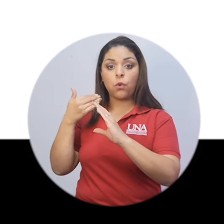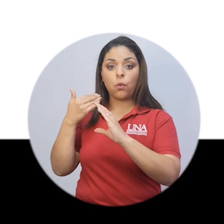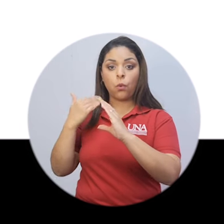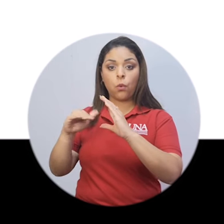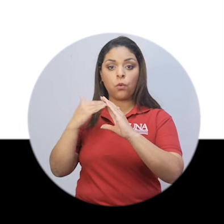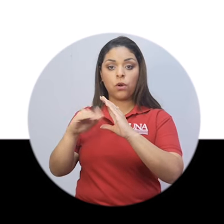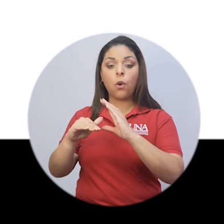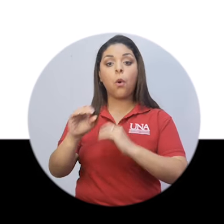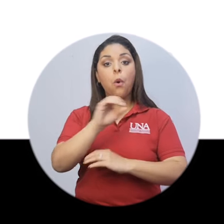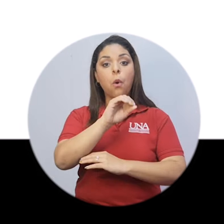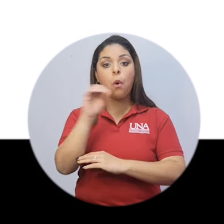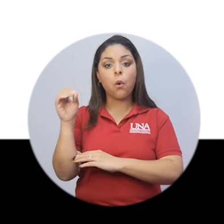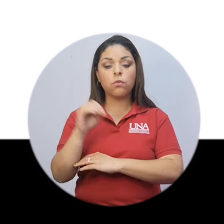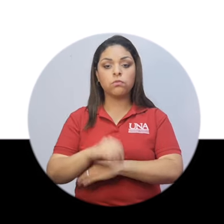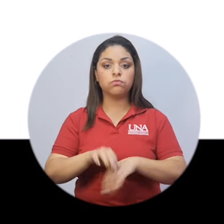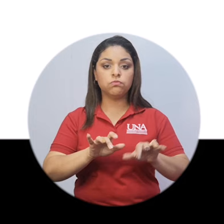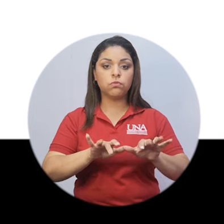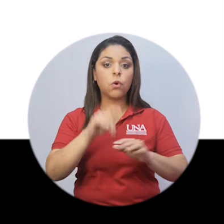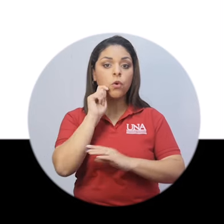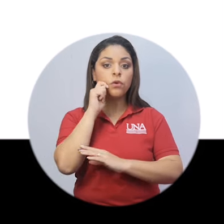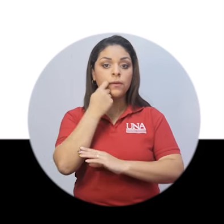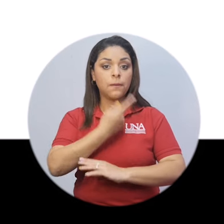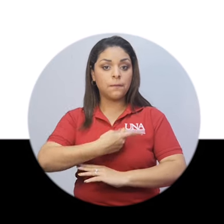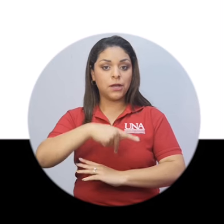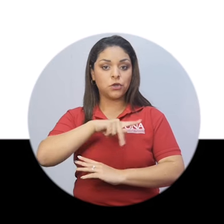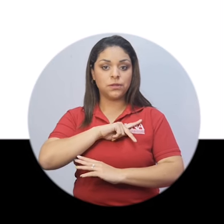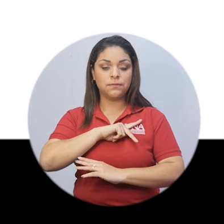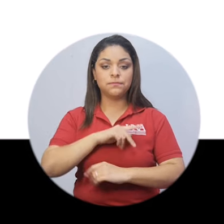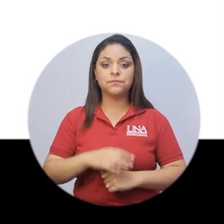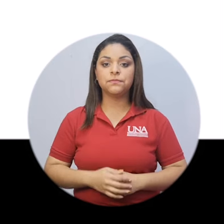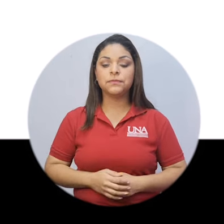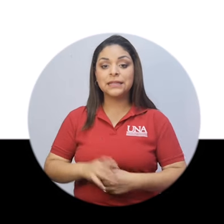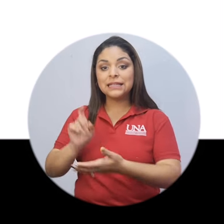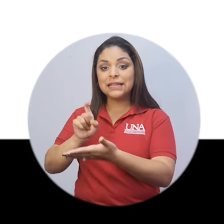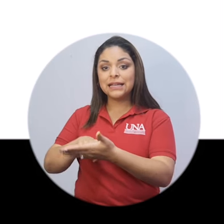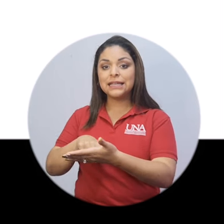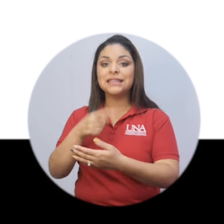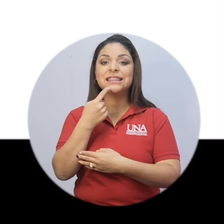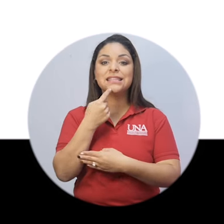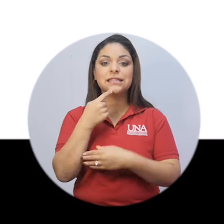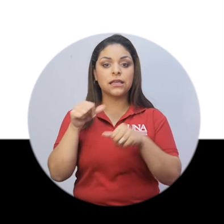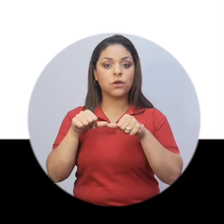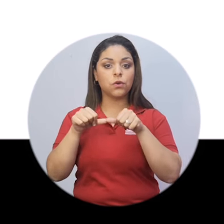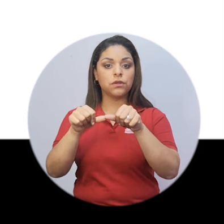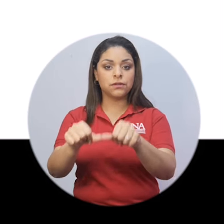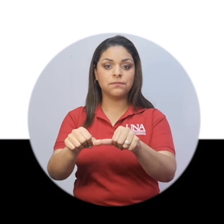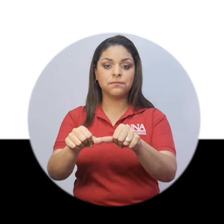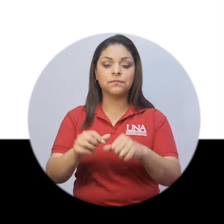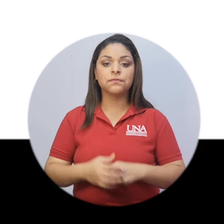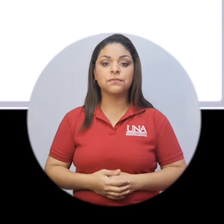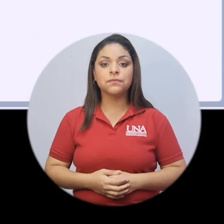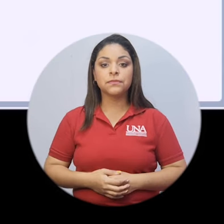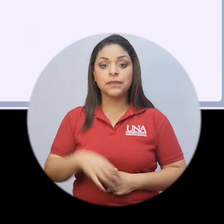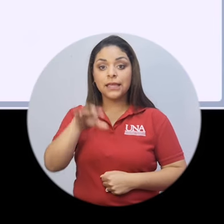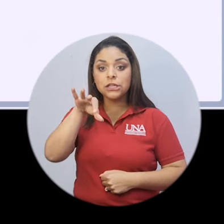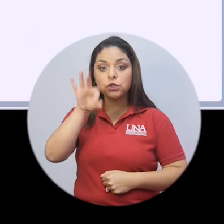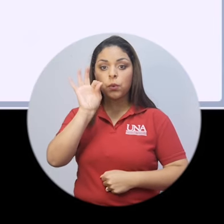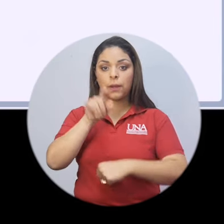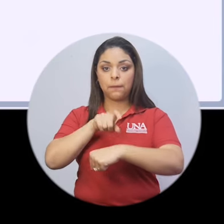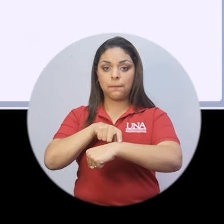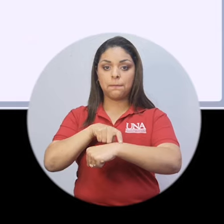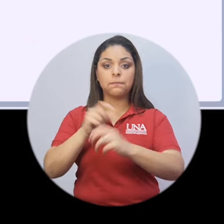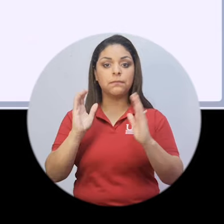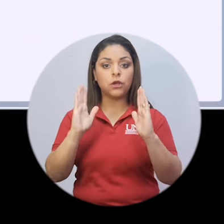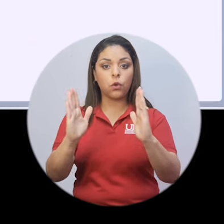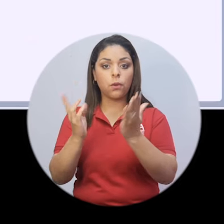contraseña enviada a tu correo electrónico o tu contraseña personalizada. Hace clic sobre el botón Continuar. Selecciona